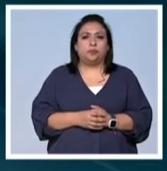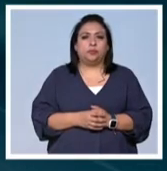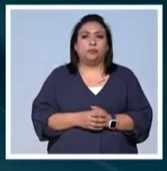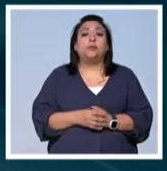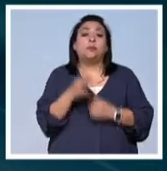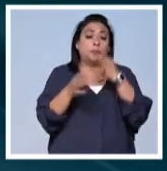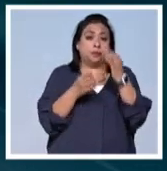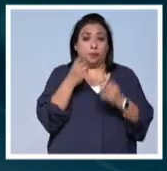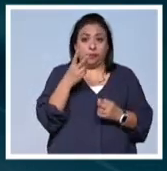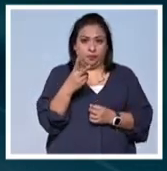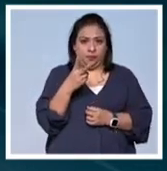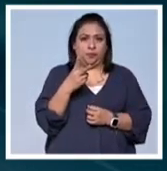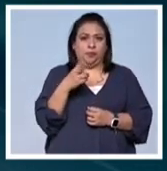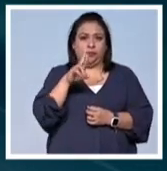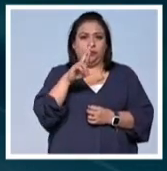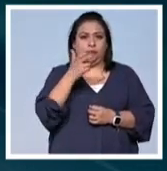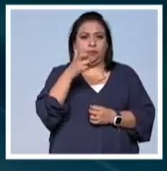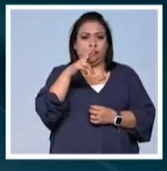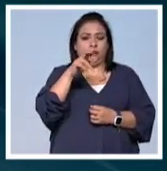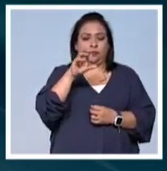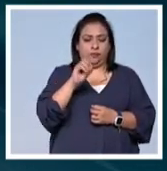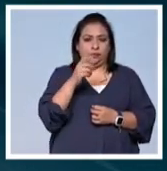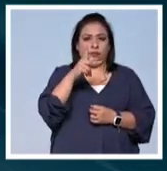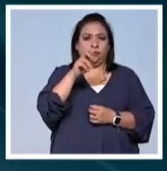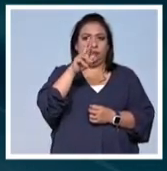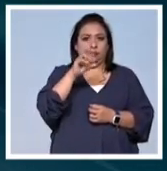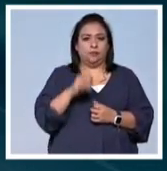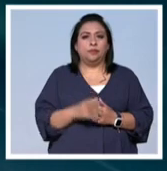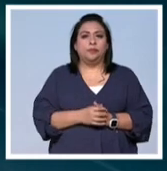Noticias 22 Rodrigo peredo